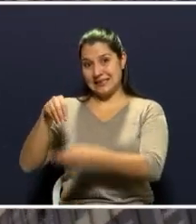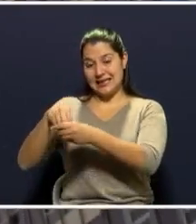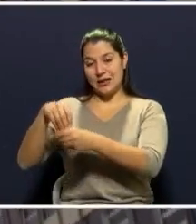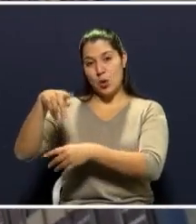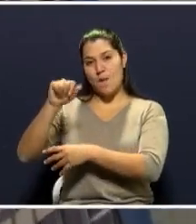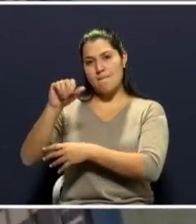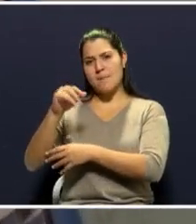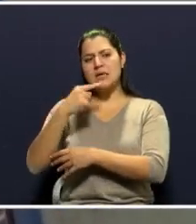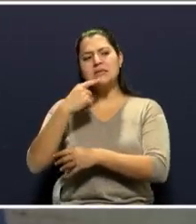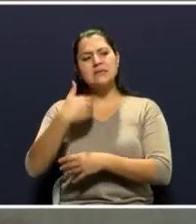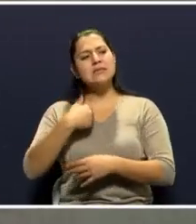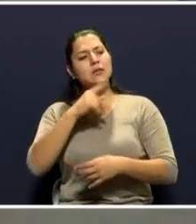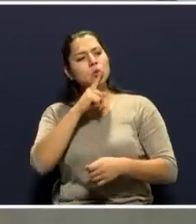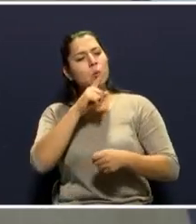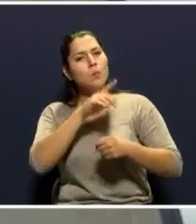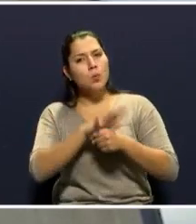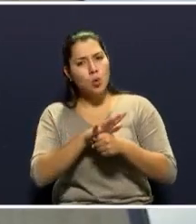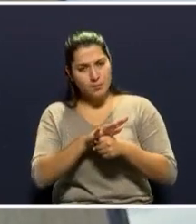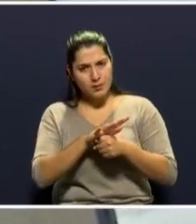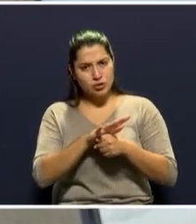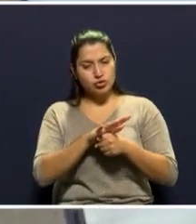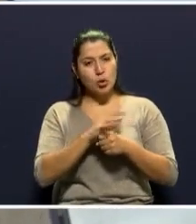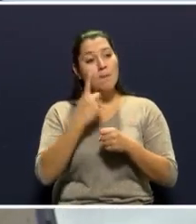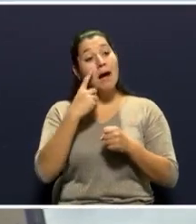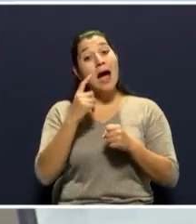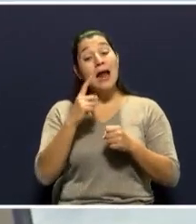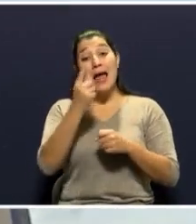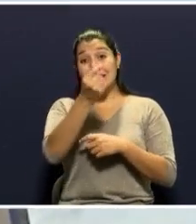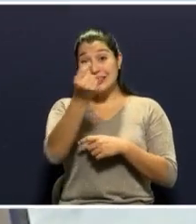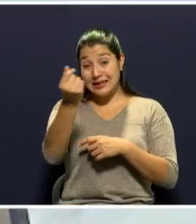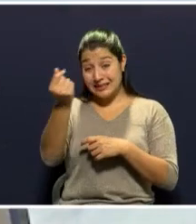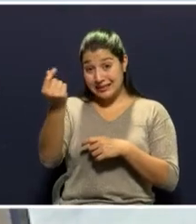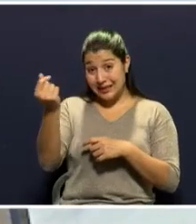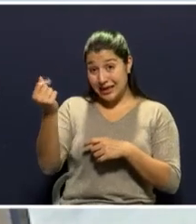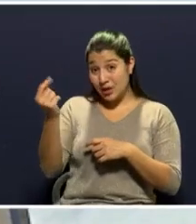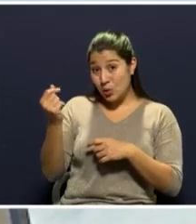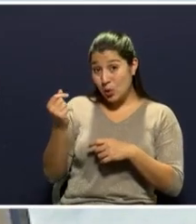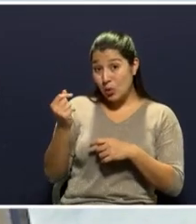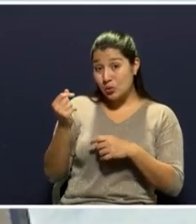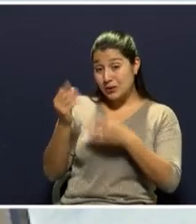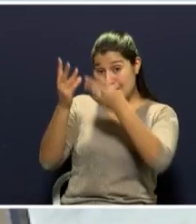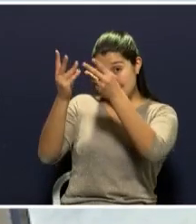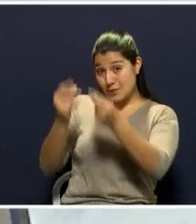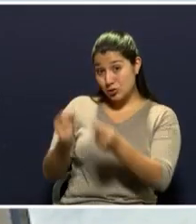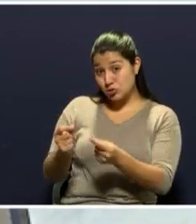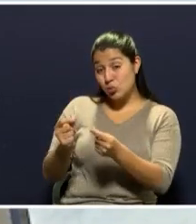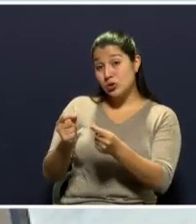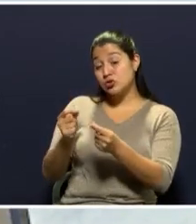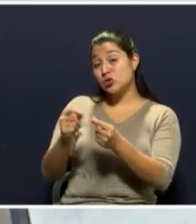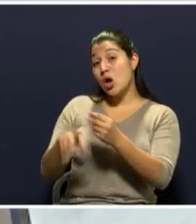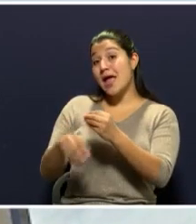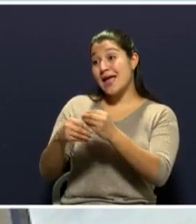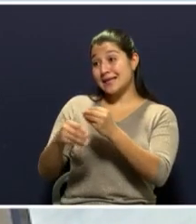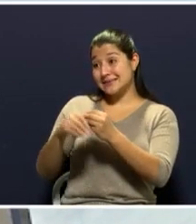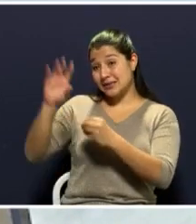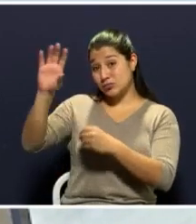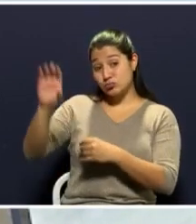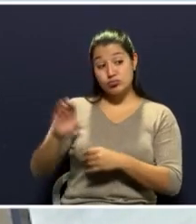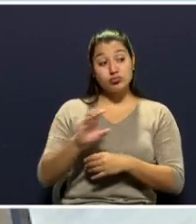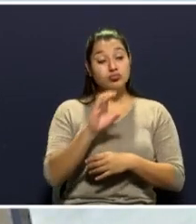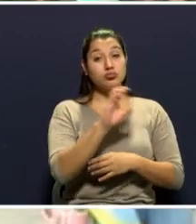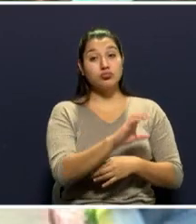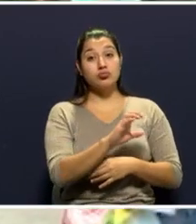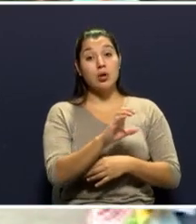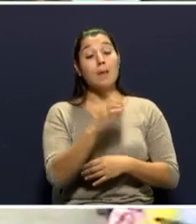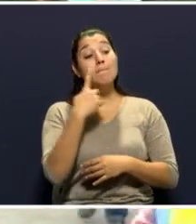el compromiso del Ejecutivo para destinar parte de los recursos de los presupuestos extraordinarios a compensar